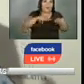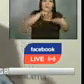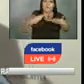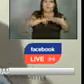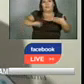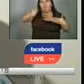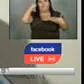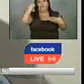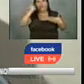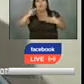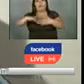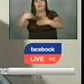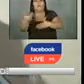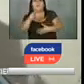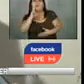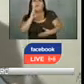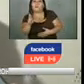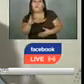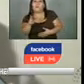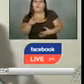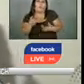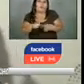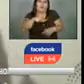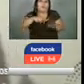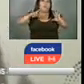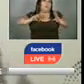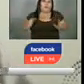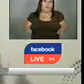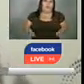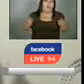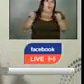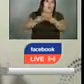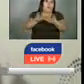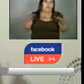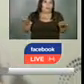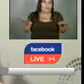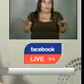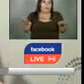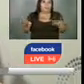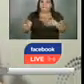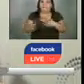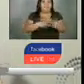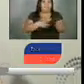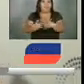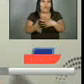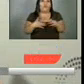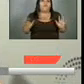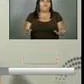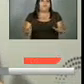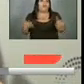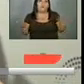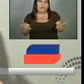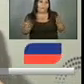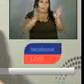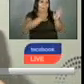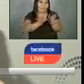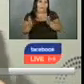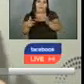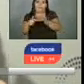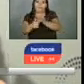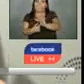ese resultado y que este gobierno evidentemente ha dejado claro que no le importa cómo llega a